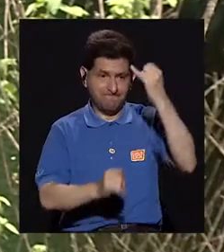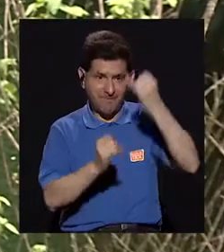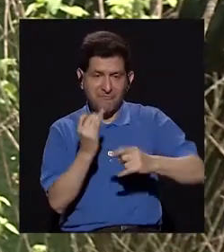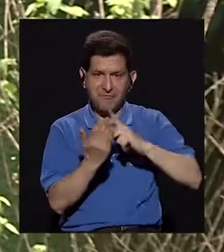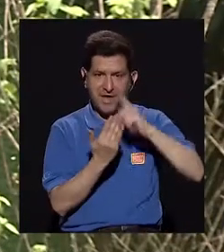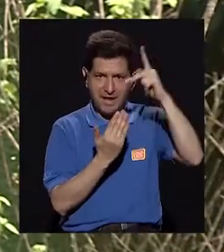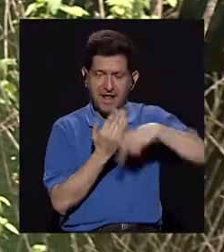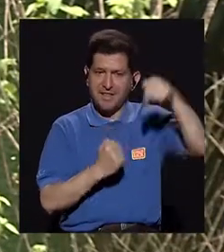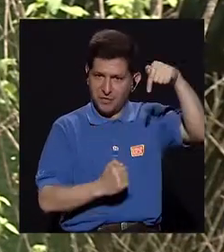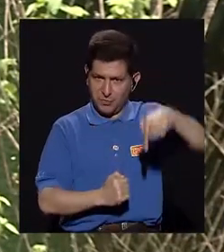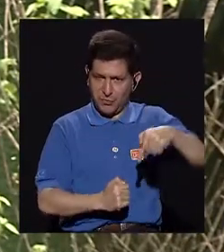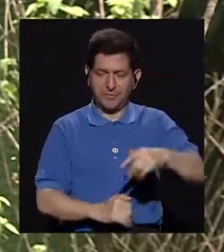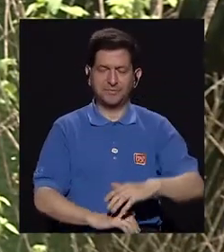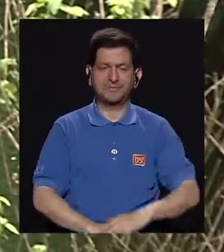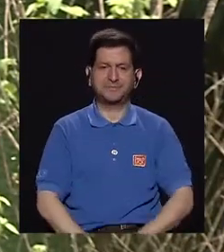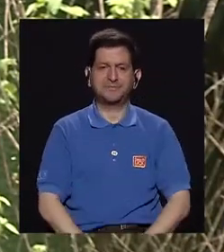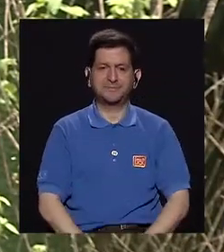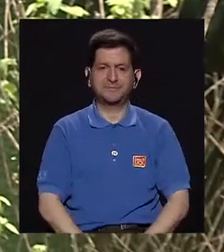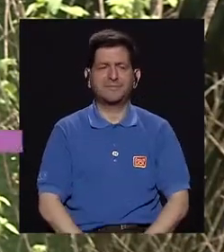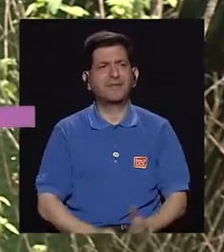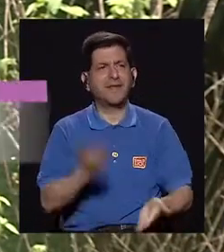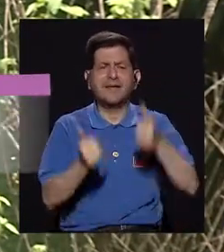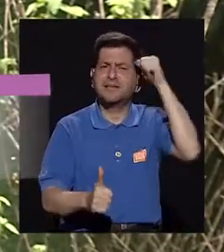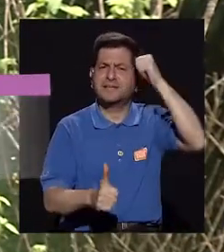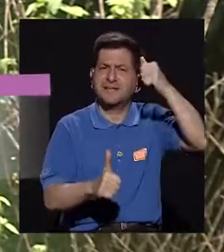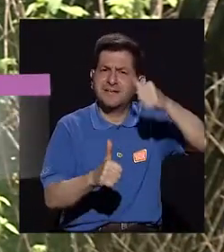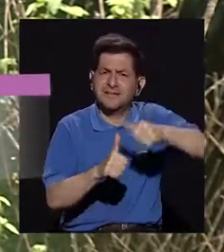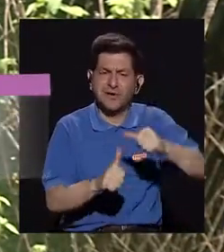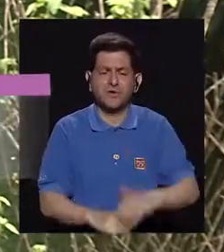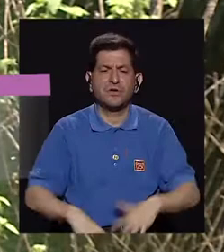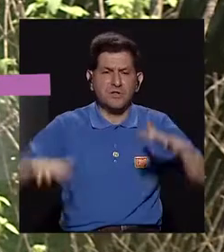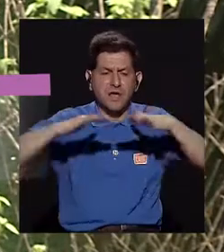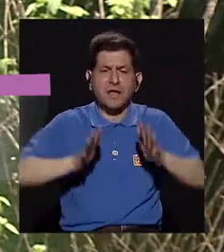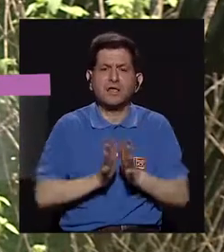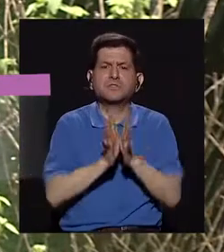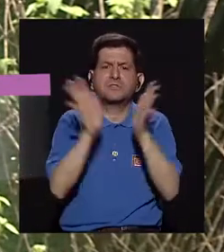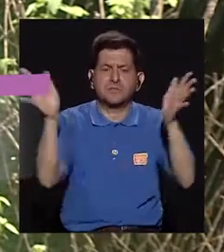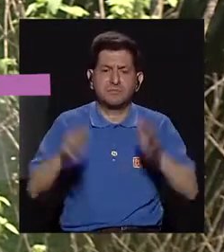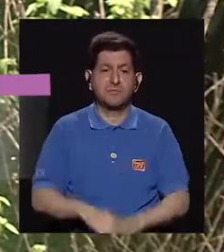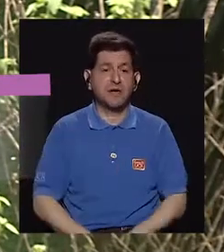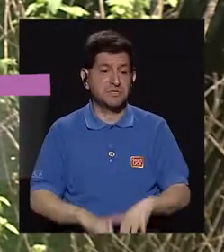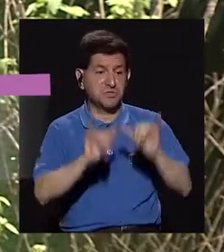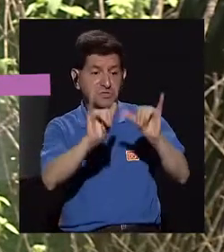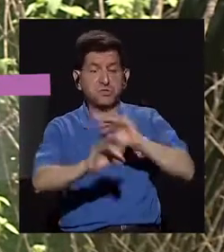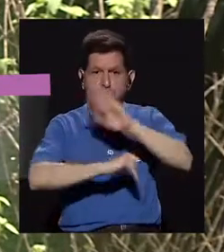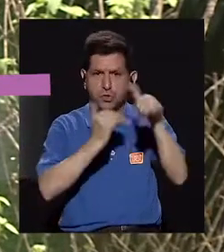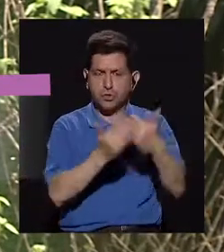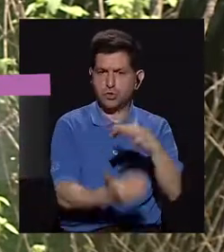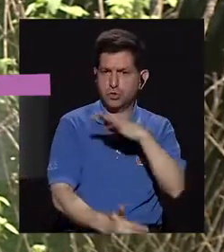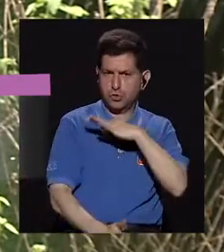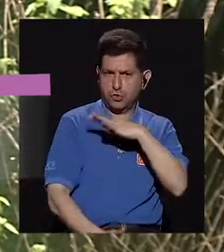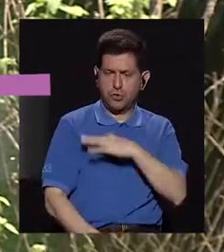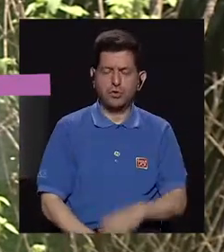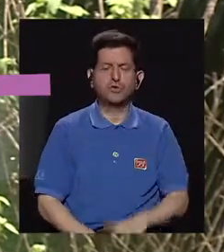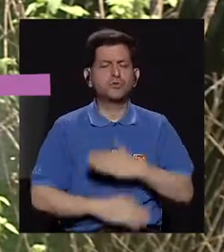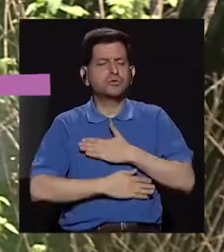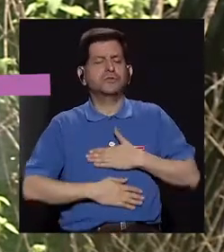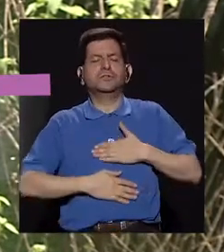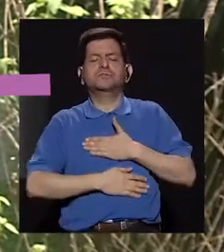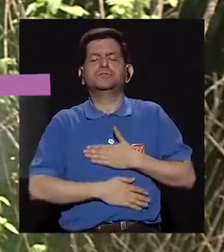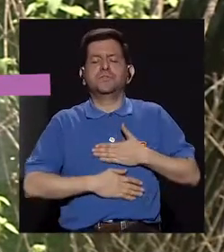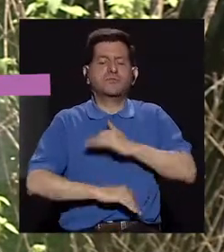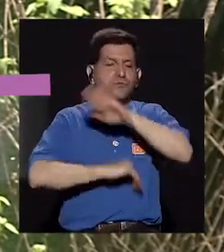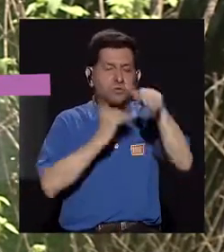Con esto hemos llegado al final de nuestro programa. Tal vez recordarles de que los espacios públicos están ahí, son para todos y es para